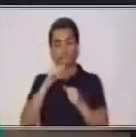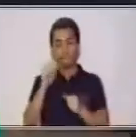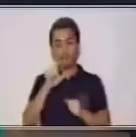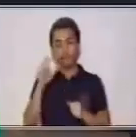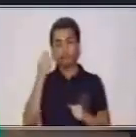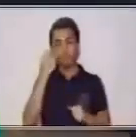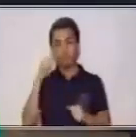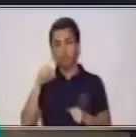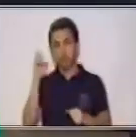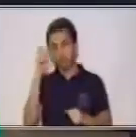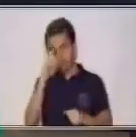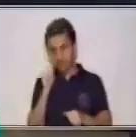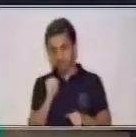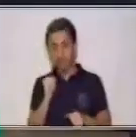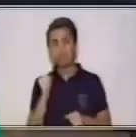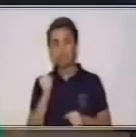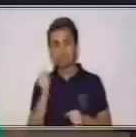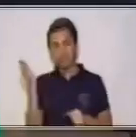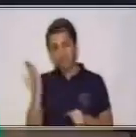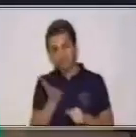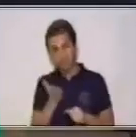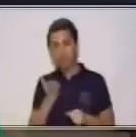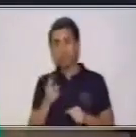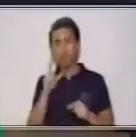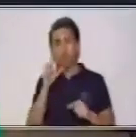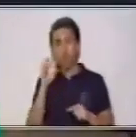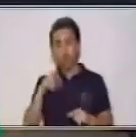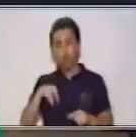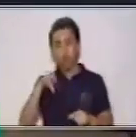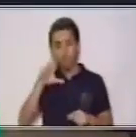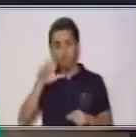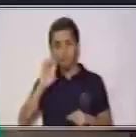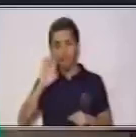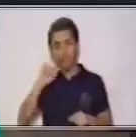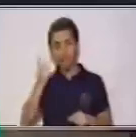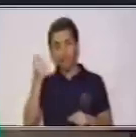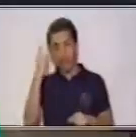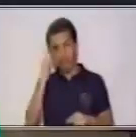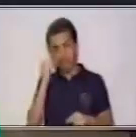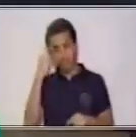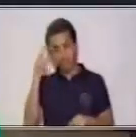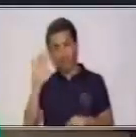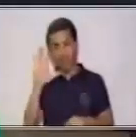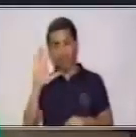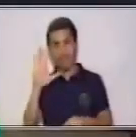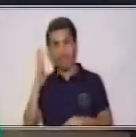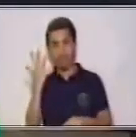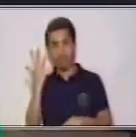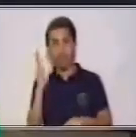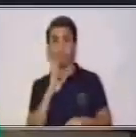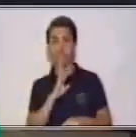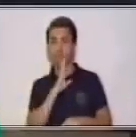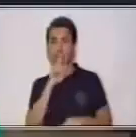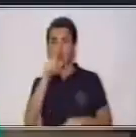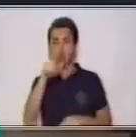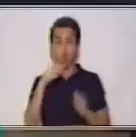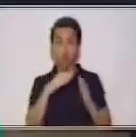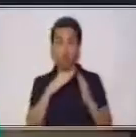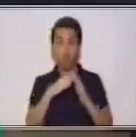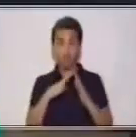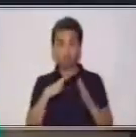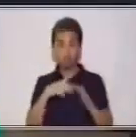para el grado de quinto bachillerato. Si en casa hay alguna persona con discapacidad, este tema les ayudará a ejercitar habilidades y